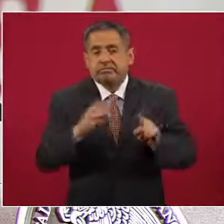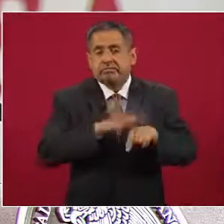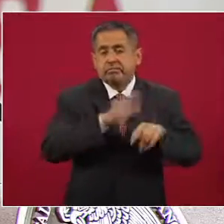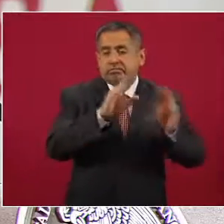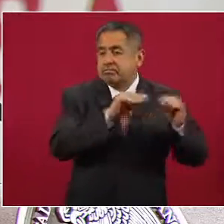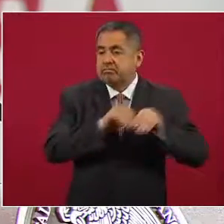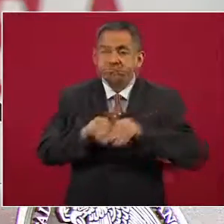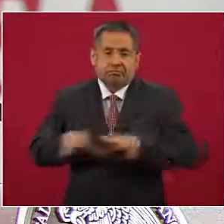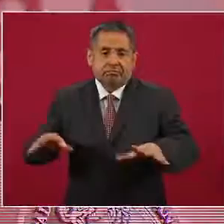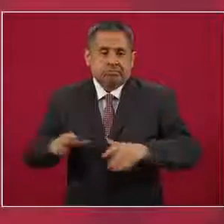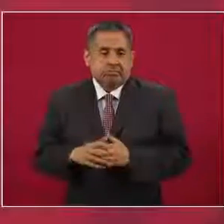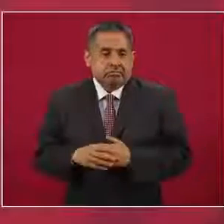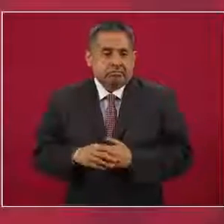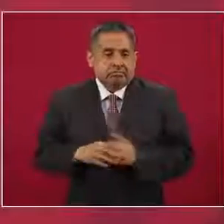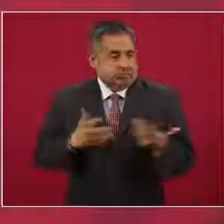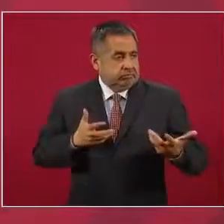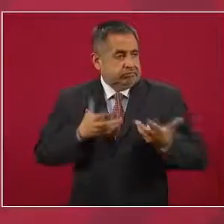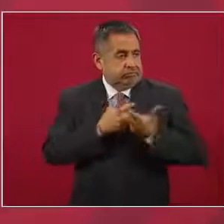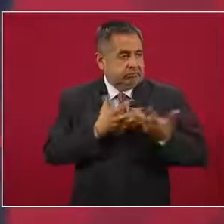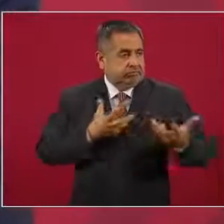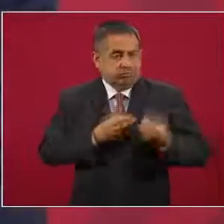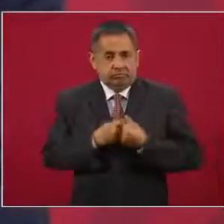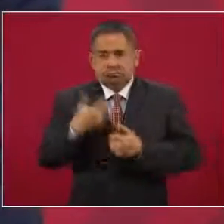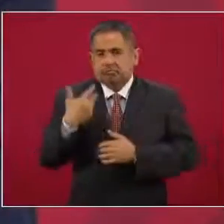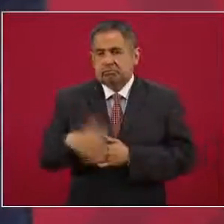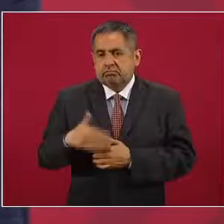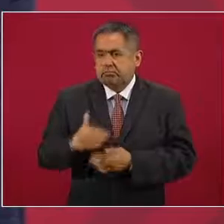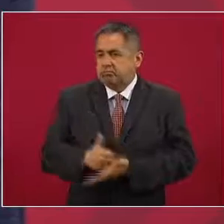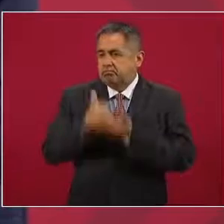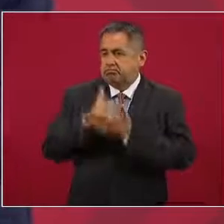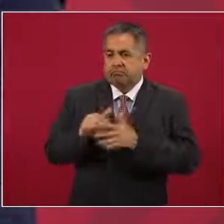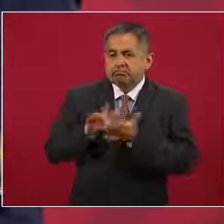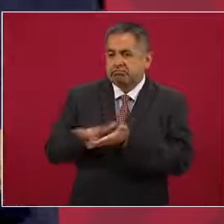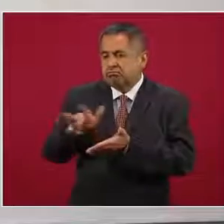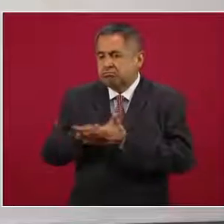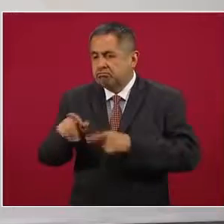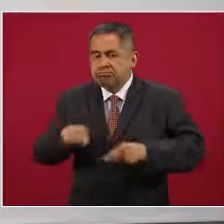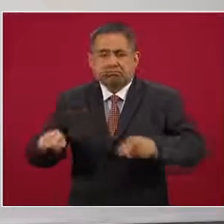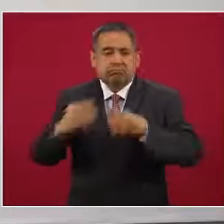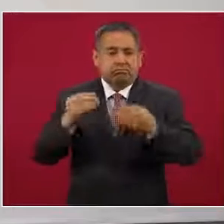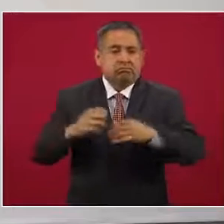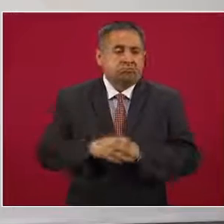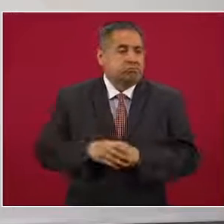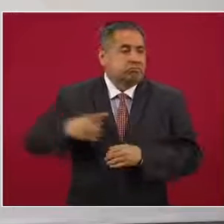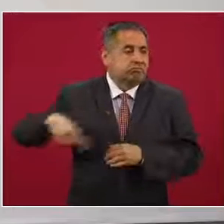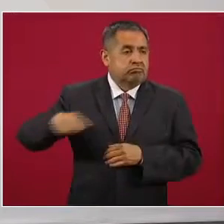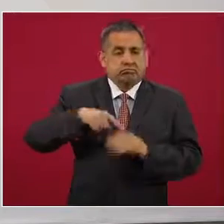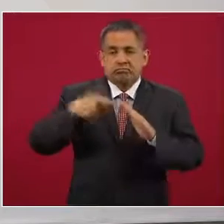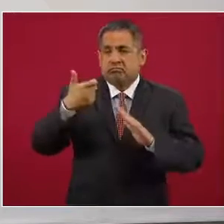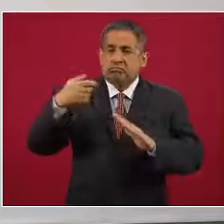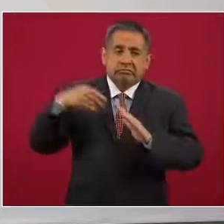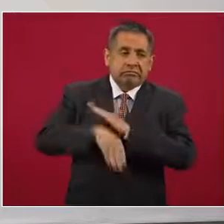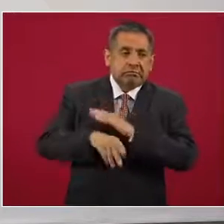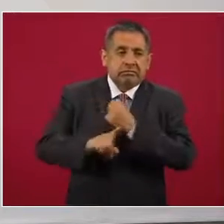Bueno, pero nos complementamos y eso ha ayudado mucho porque no se ha caído el consumo.